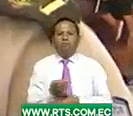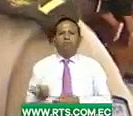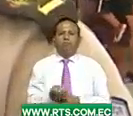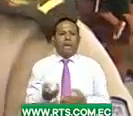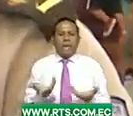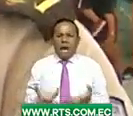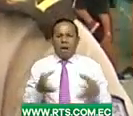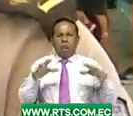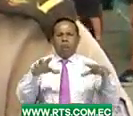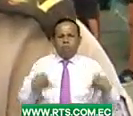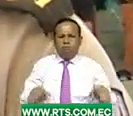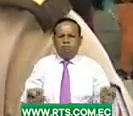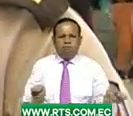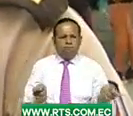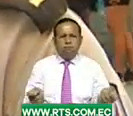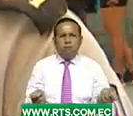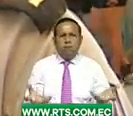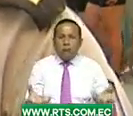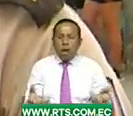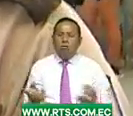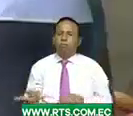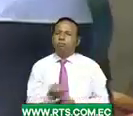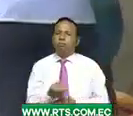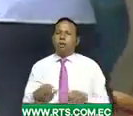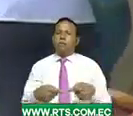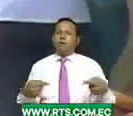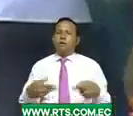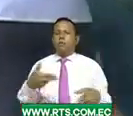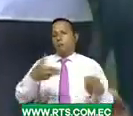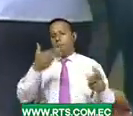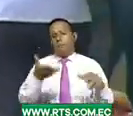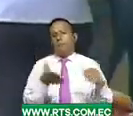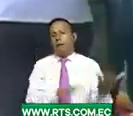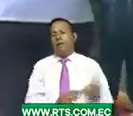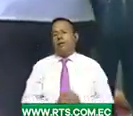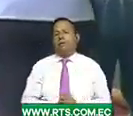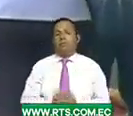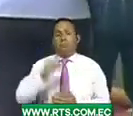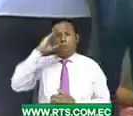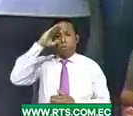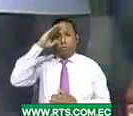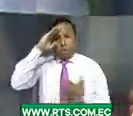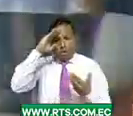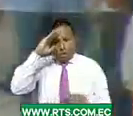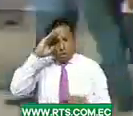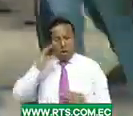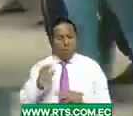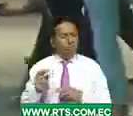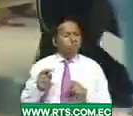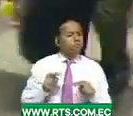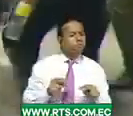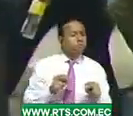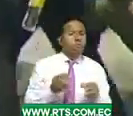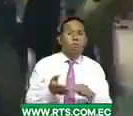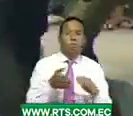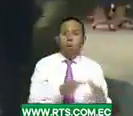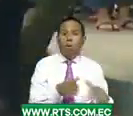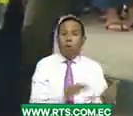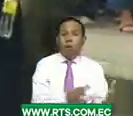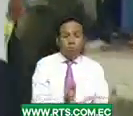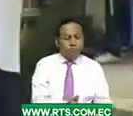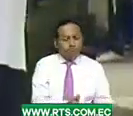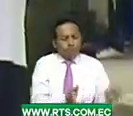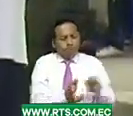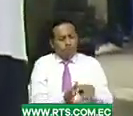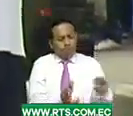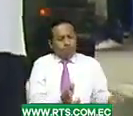que se trate por disputa de territorio. Los policías finalmente procedieron a levantar los dos cadáveres de los